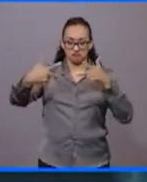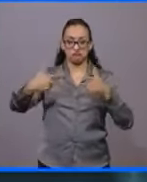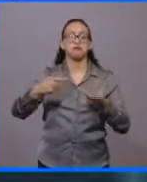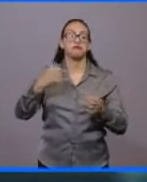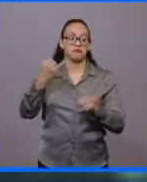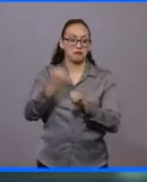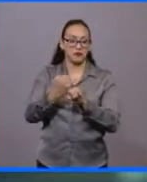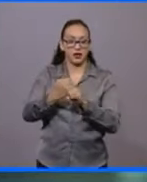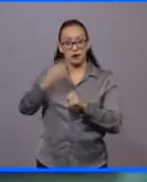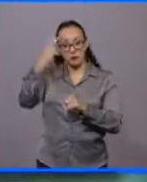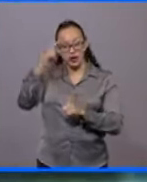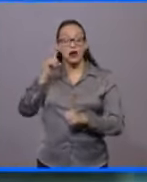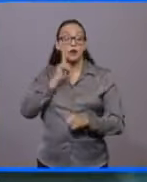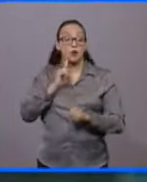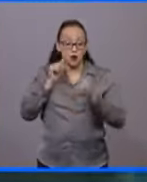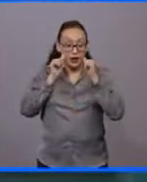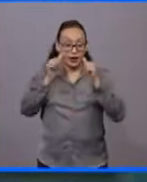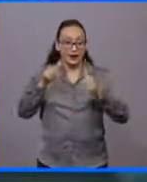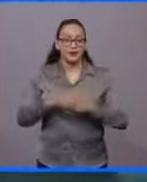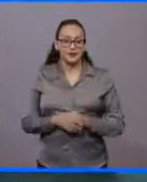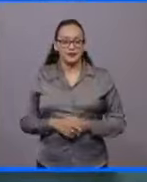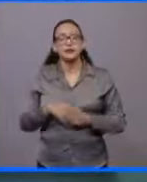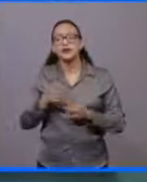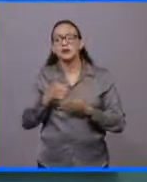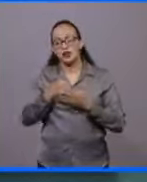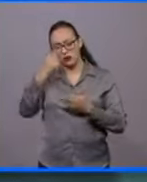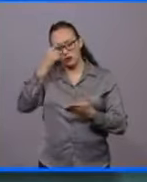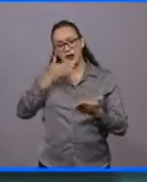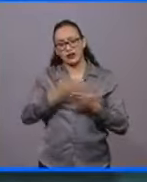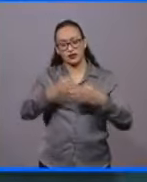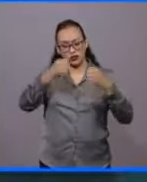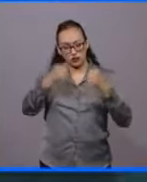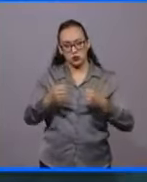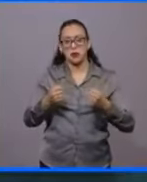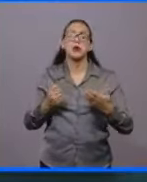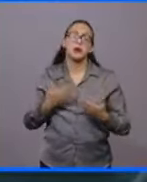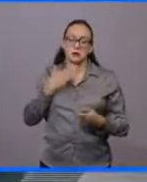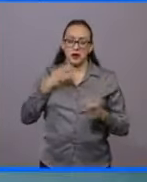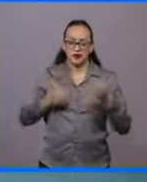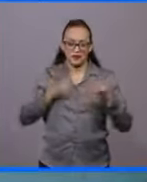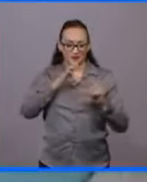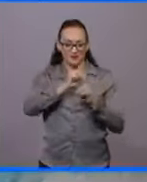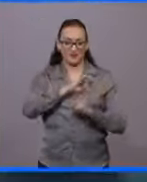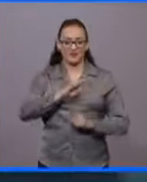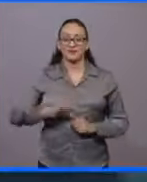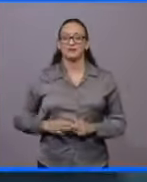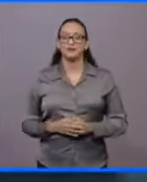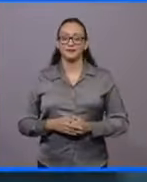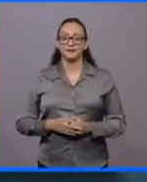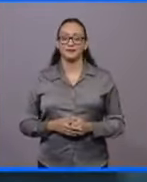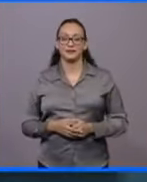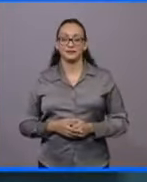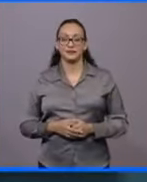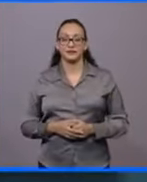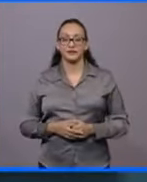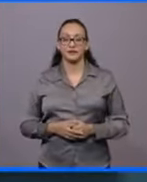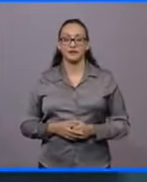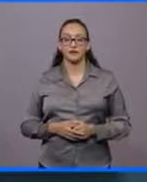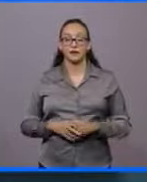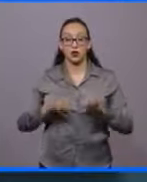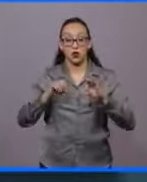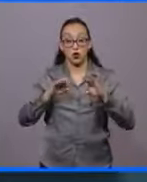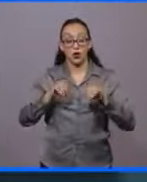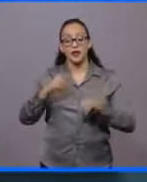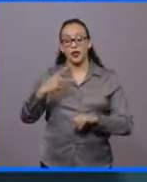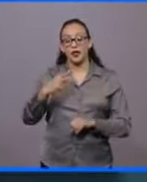de justicia para las mujeres, garantizándoles seguridad y acceso a la justicia. El Ayuntamiento